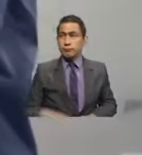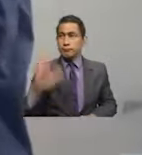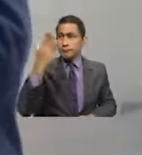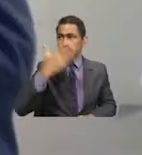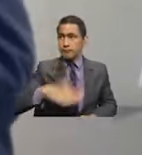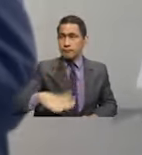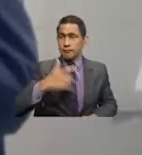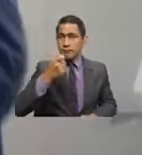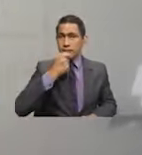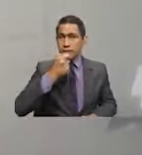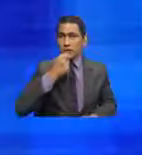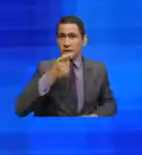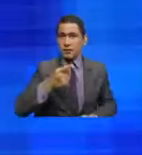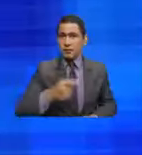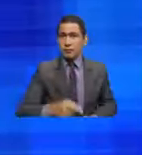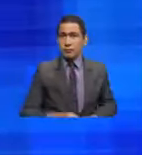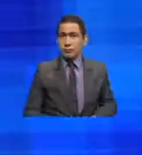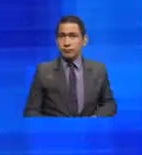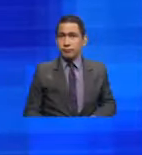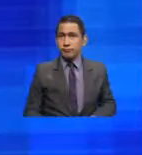Gálvez, TC Televisión.